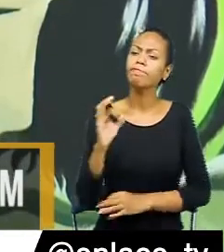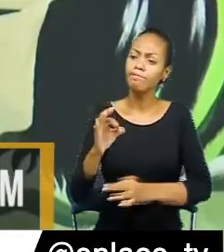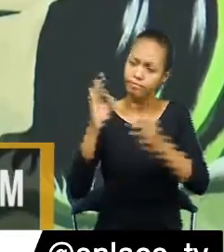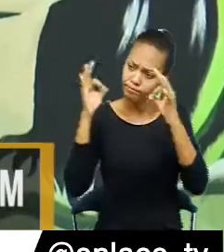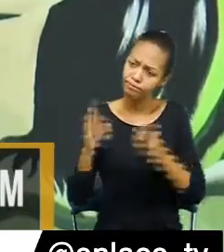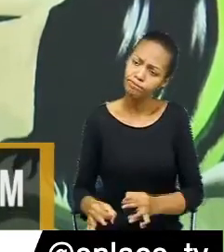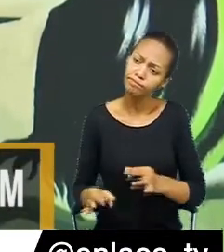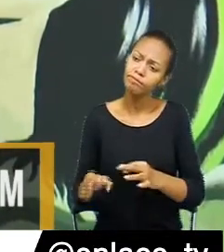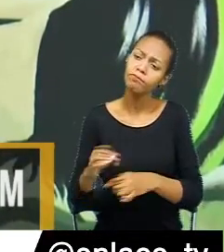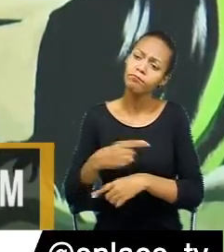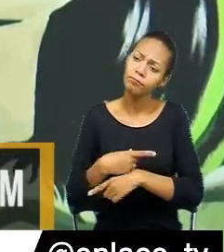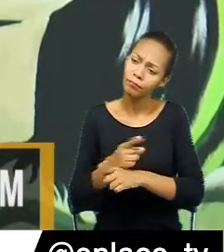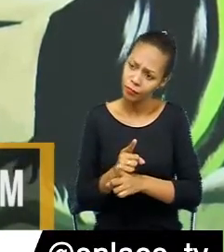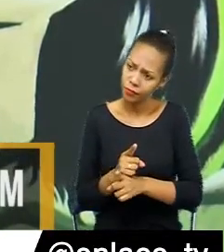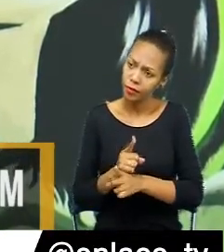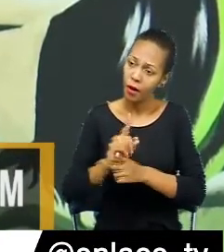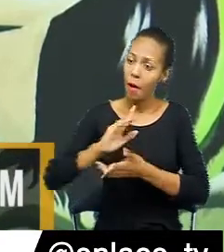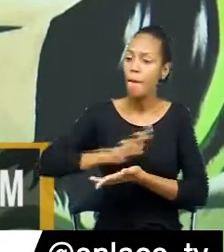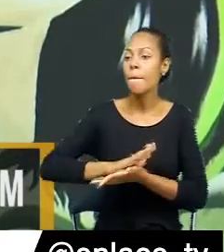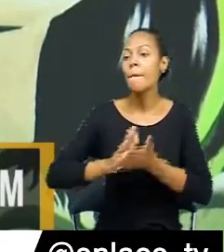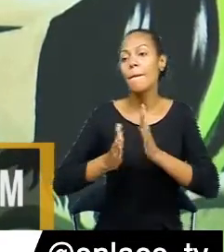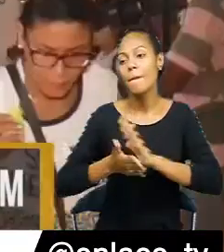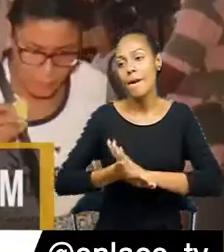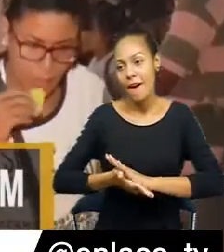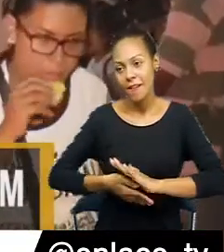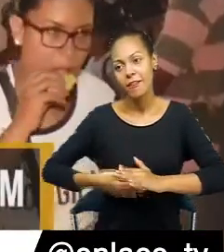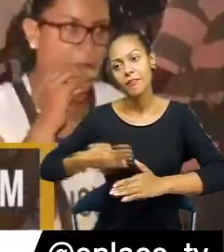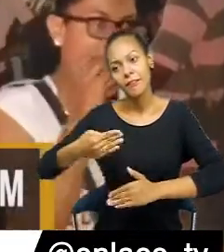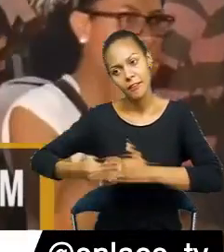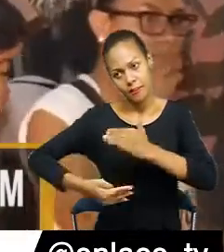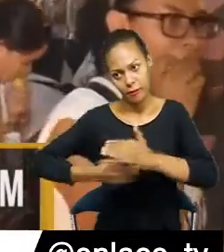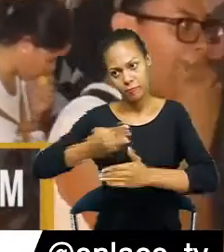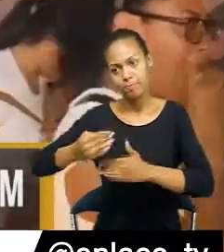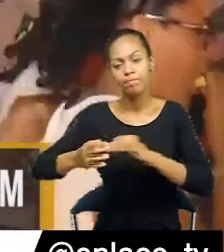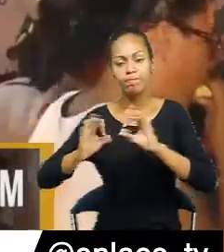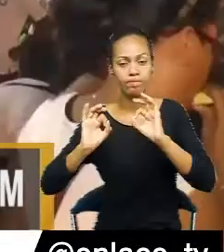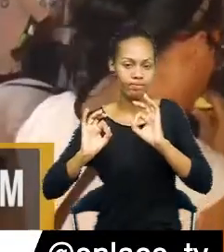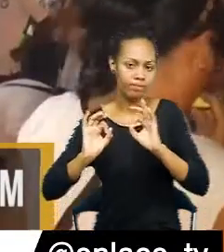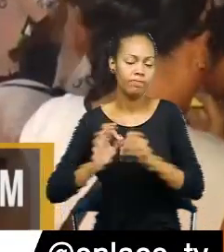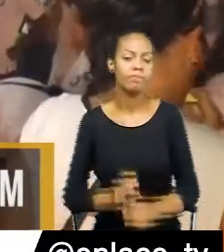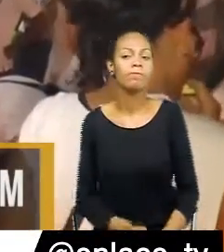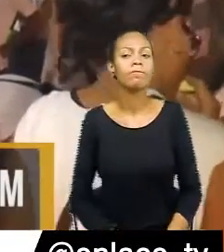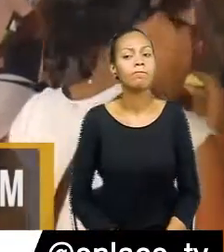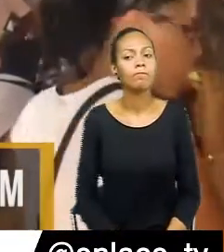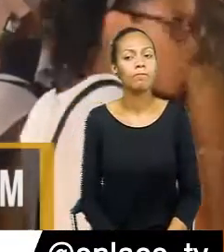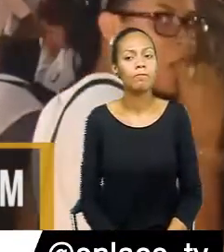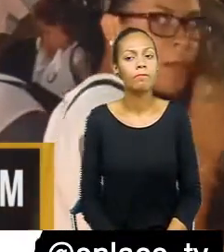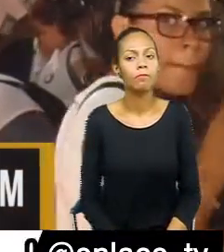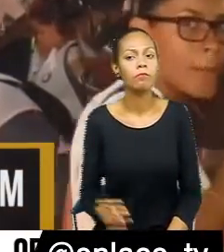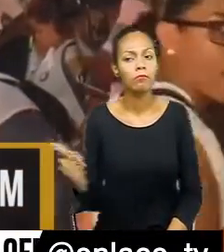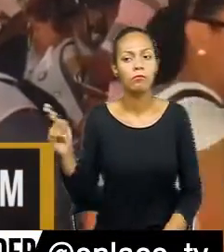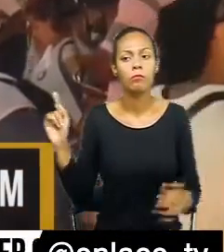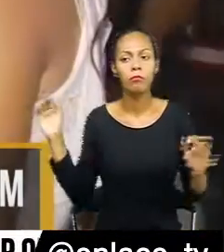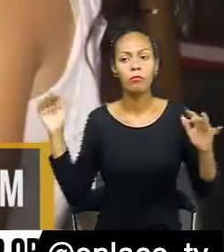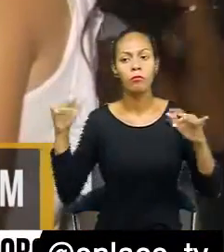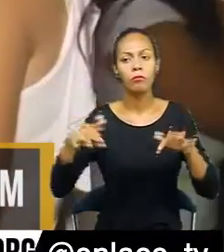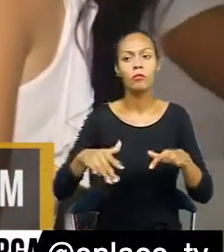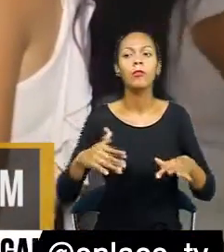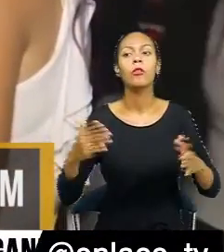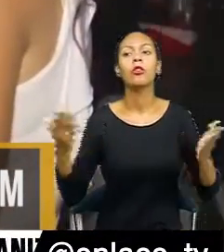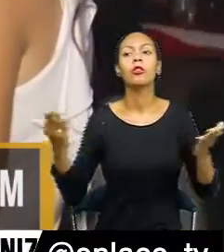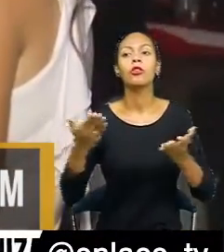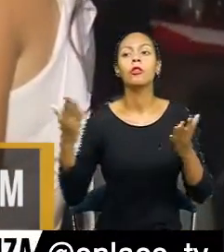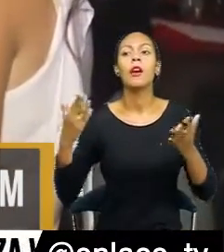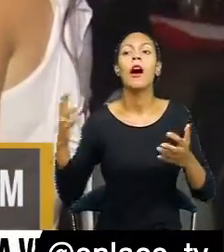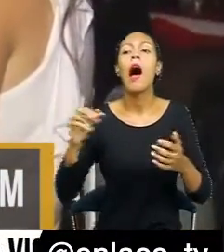que podamos de verdad hablar de un proceso de paz. La Vigilia por la Paz es una actividad que se desarrollará en el marco del Encuentro de Mujeres